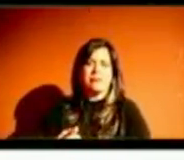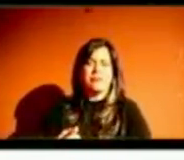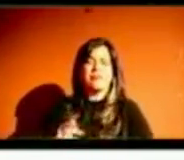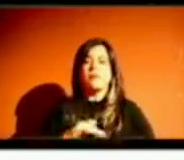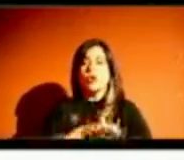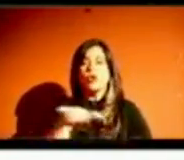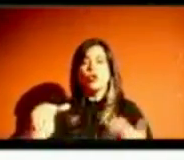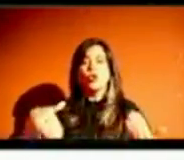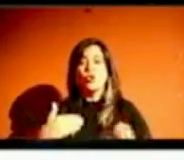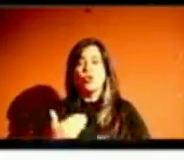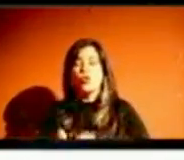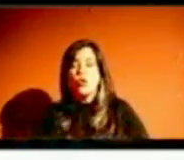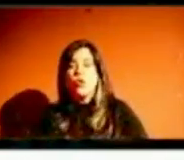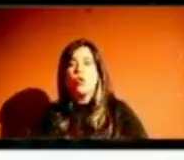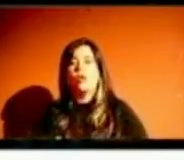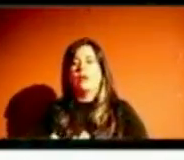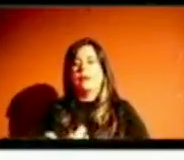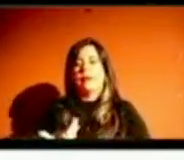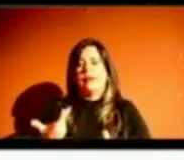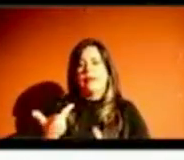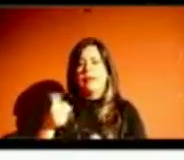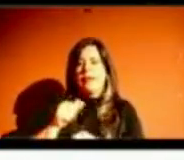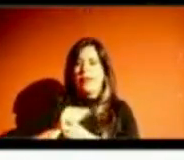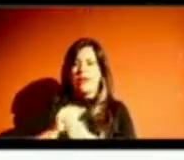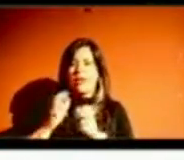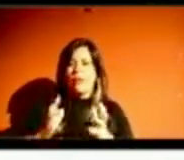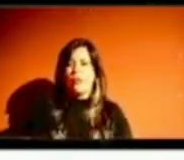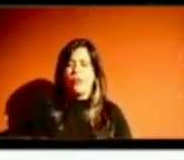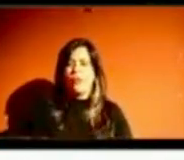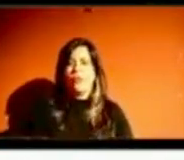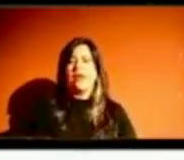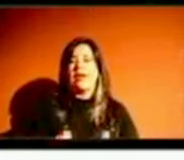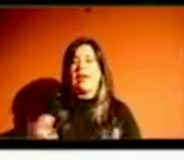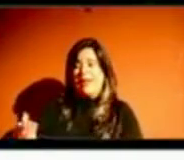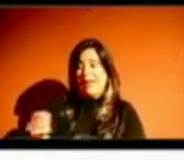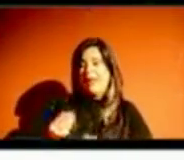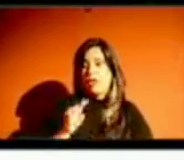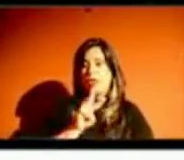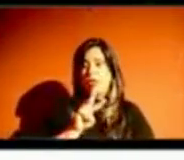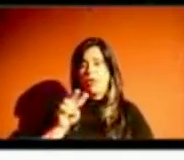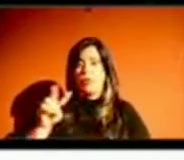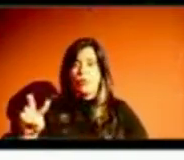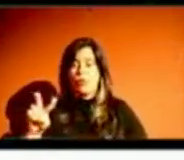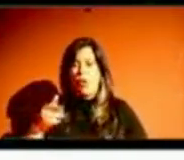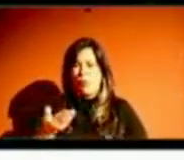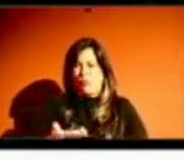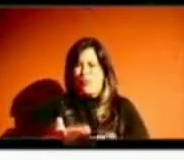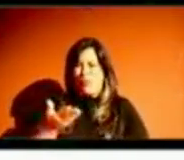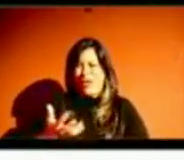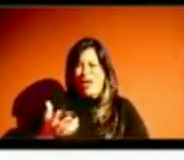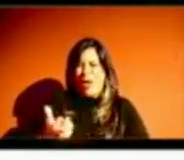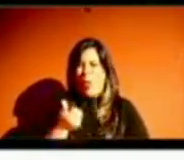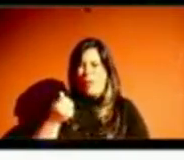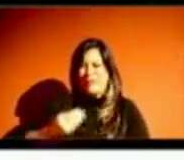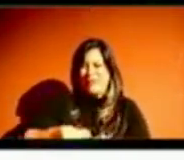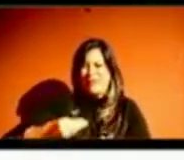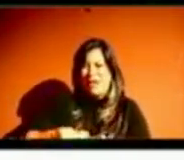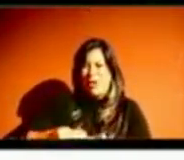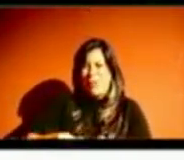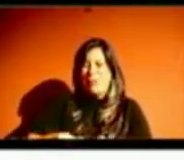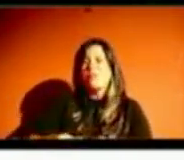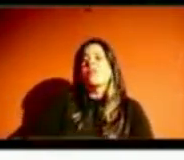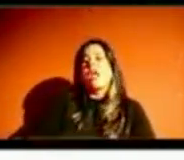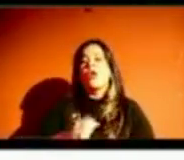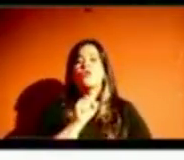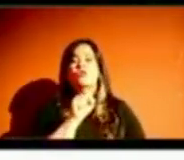que todos aquellos empleados que reciben W-2, conocido como el comprobante de retención, Suri